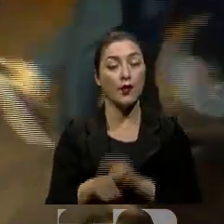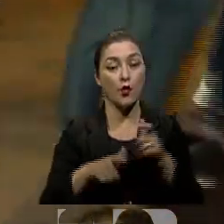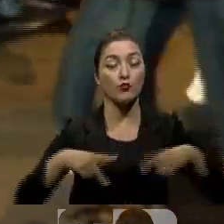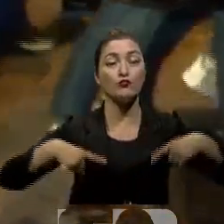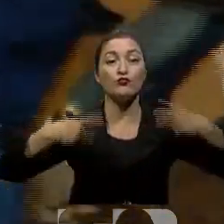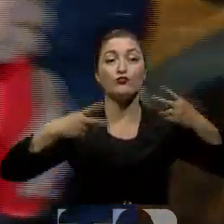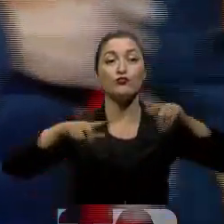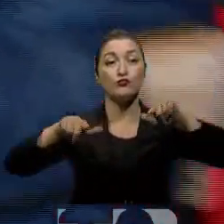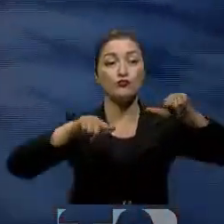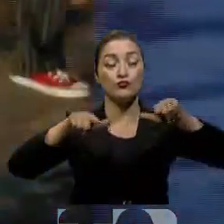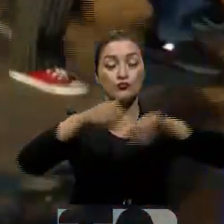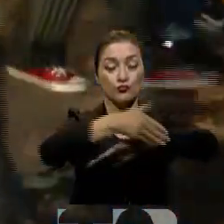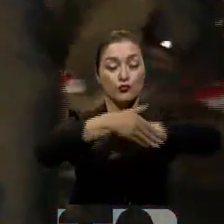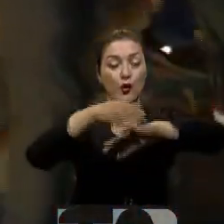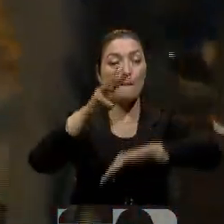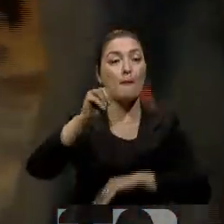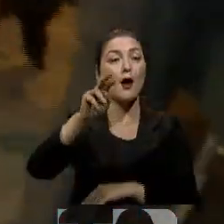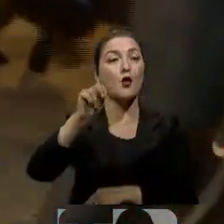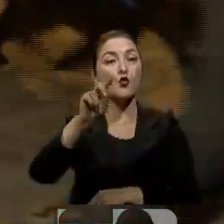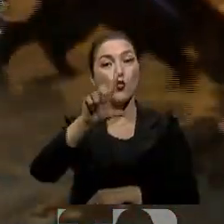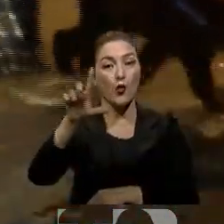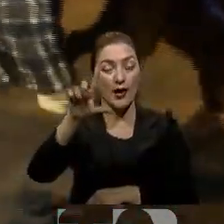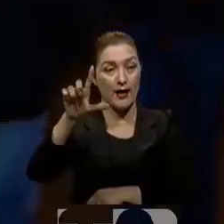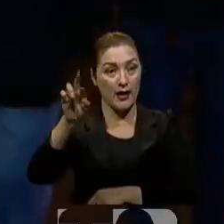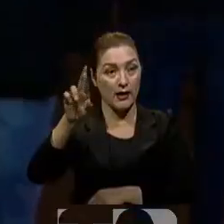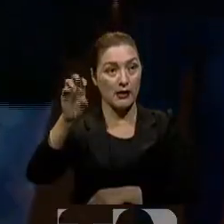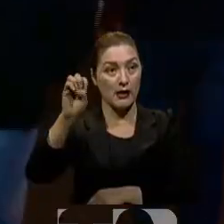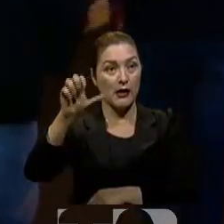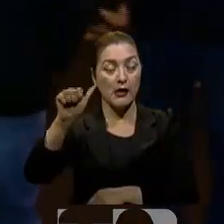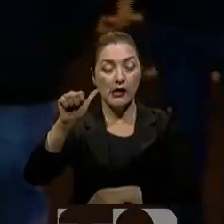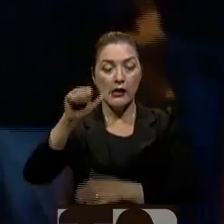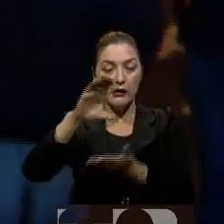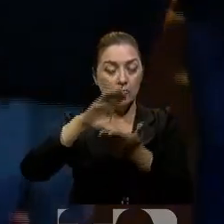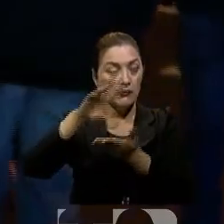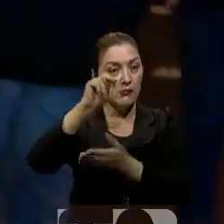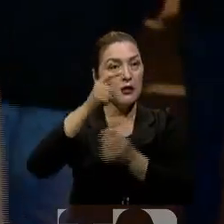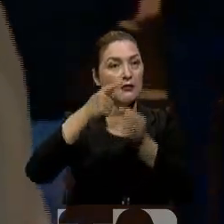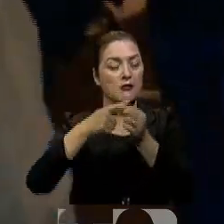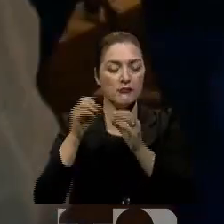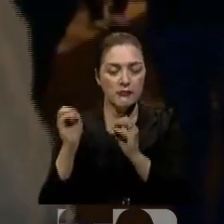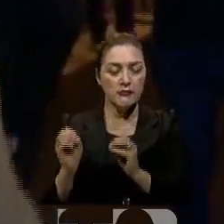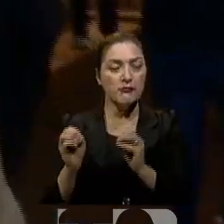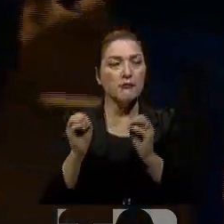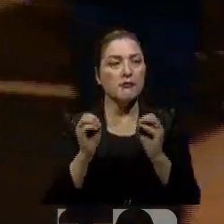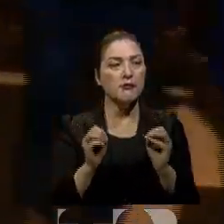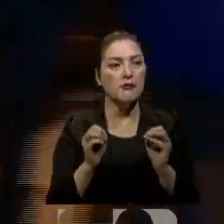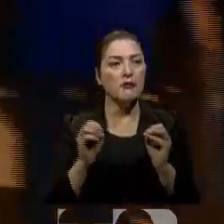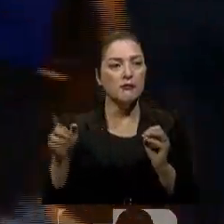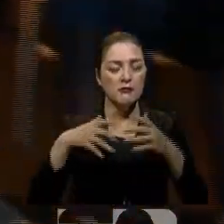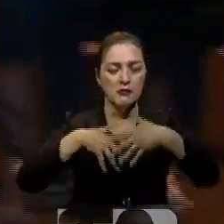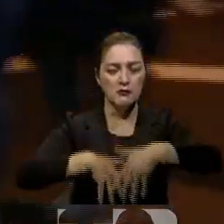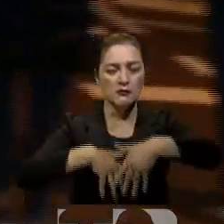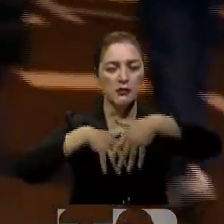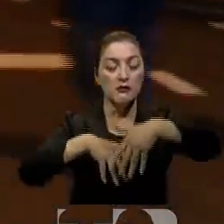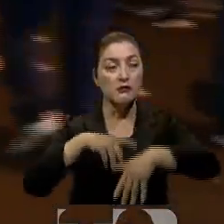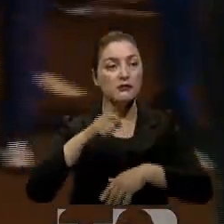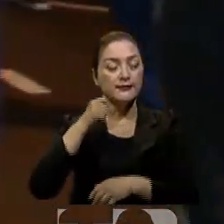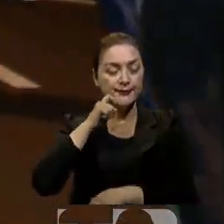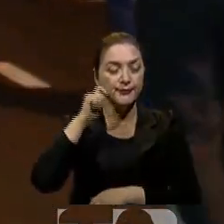Moradores del sector de la calle Manuel Arreá en el centro norte de Quito se organizaron y protagonizaron esta marcha por la